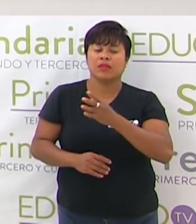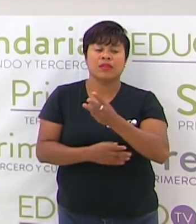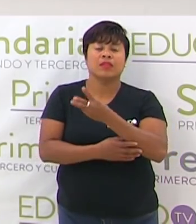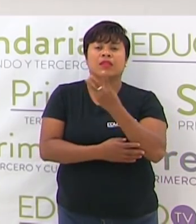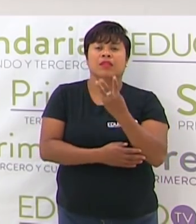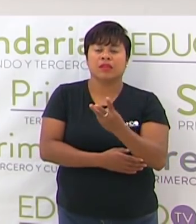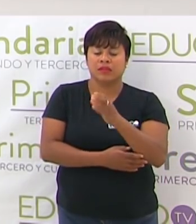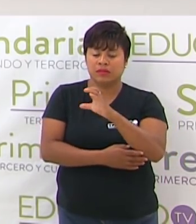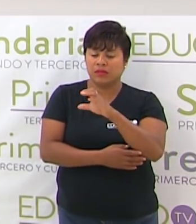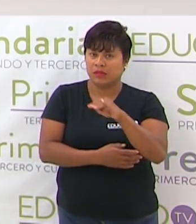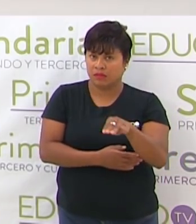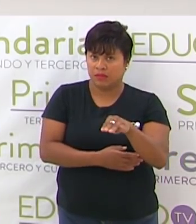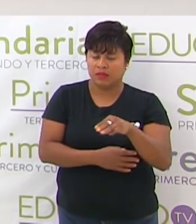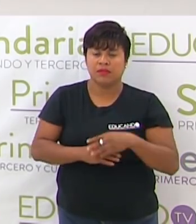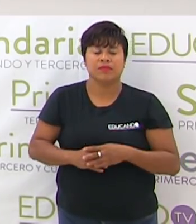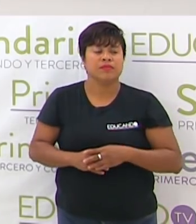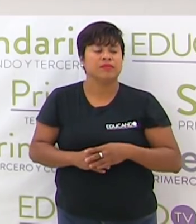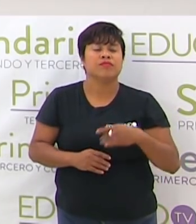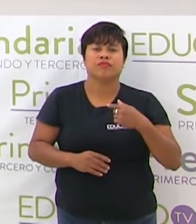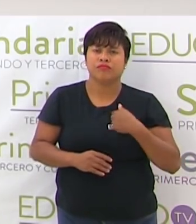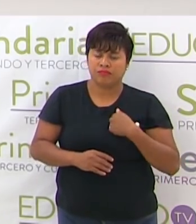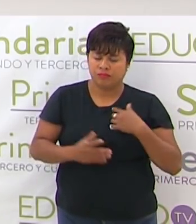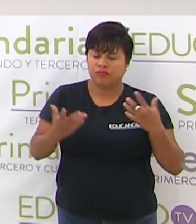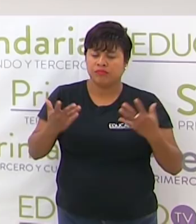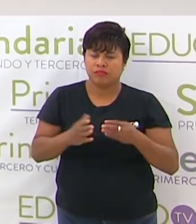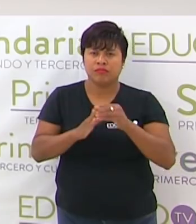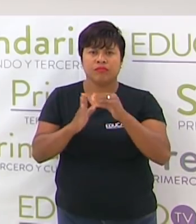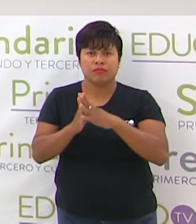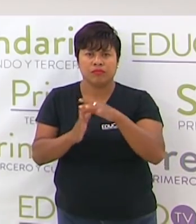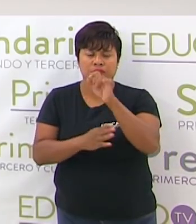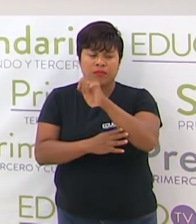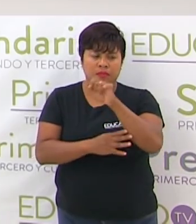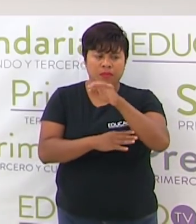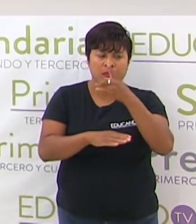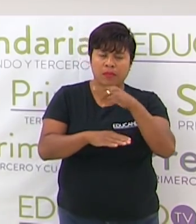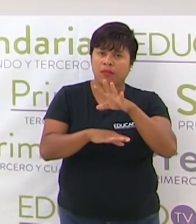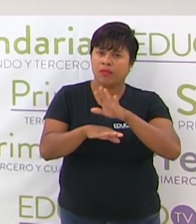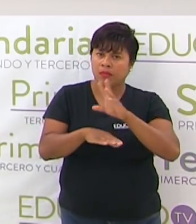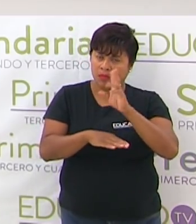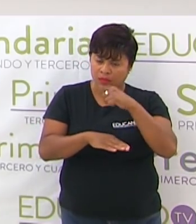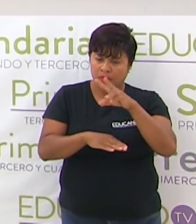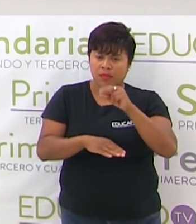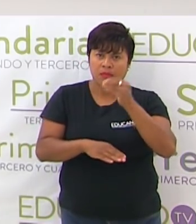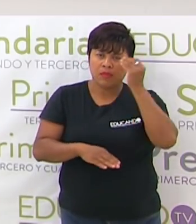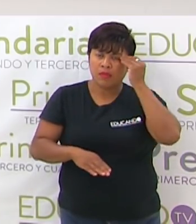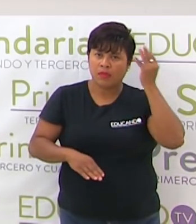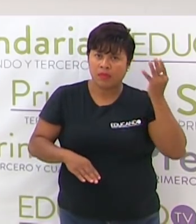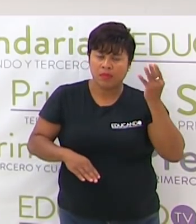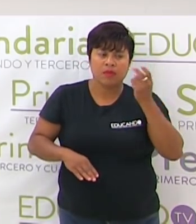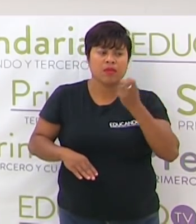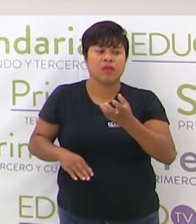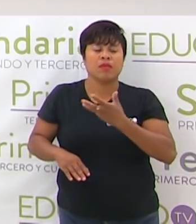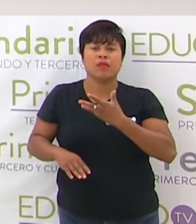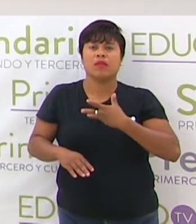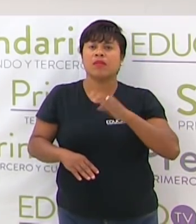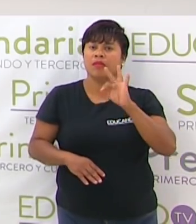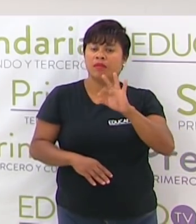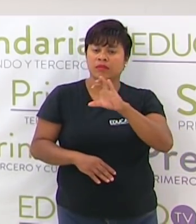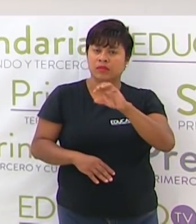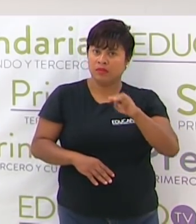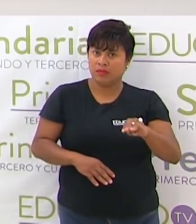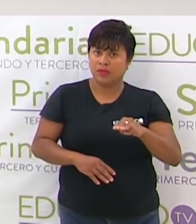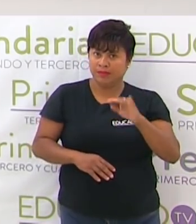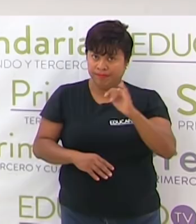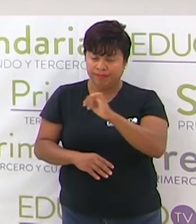3 centímetros. Yo los voy a ir escribiendo para que no se me olvide. Aquí tiene 3